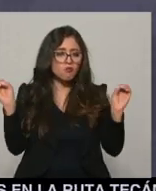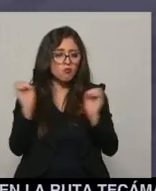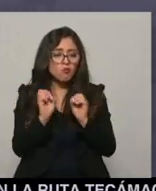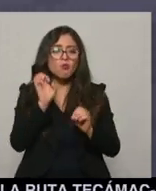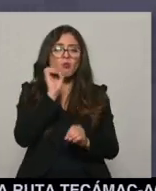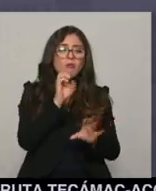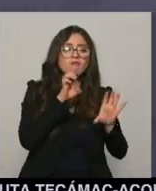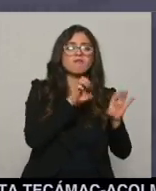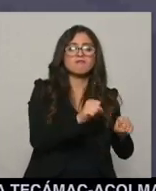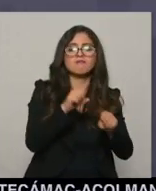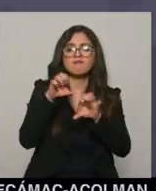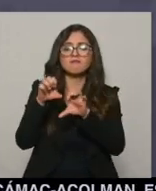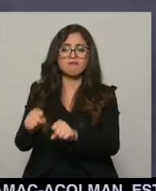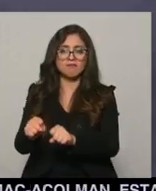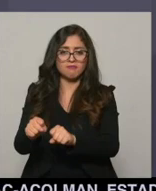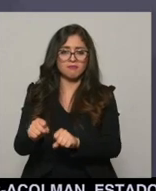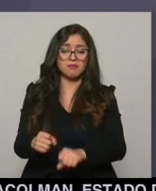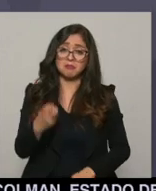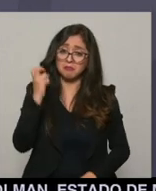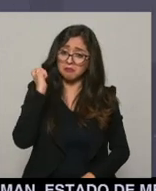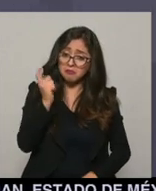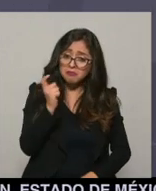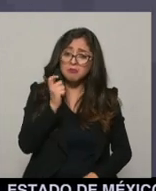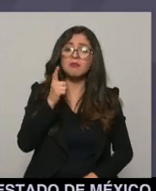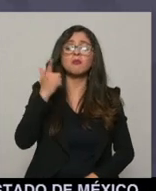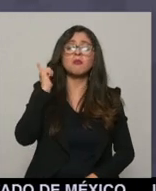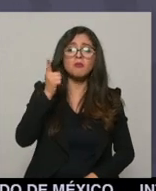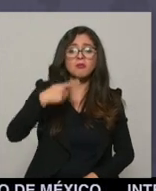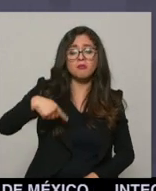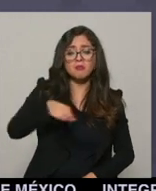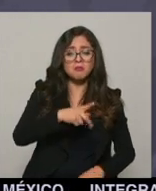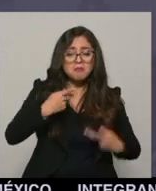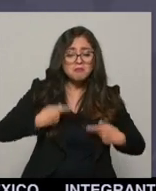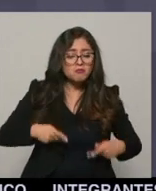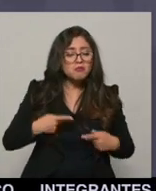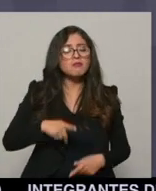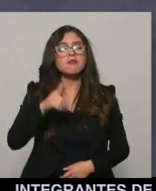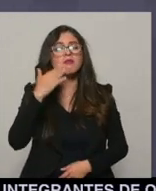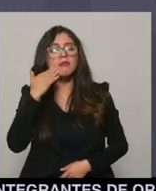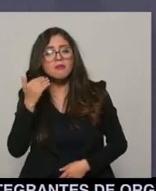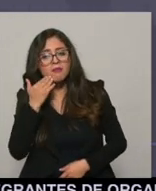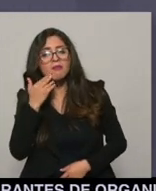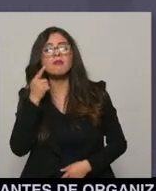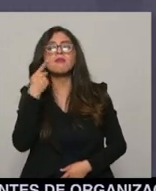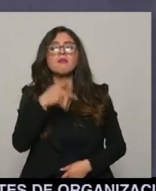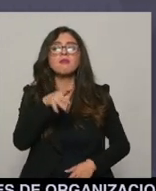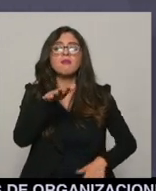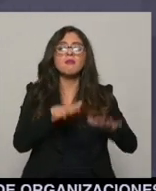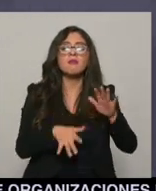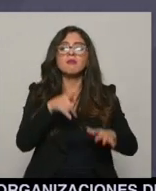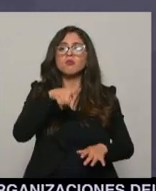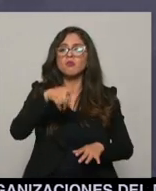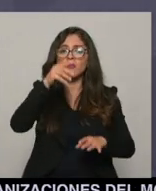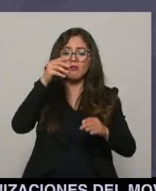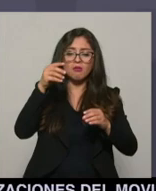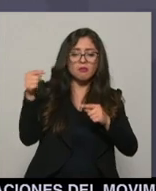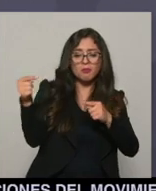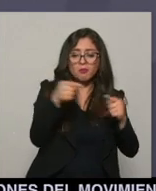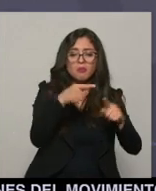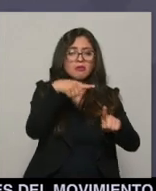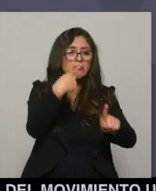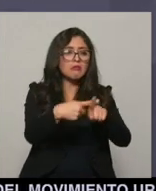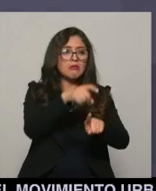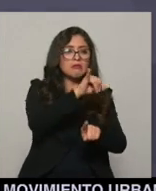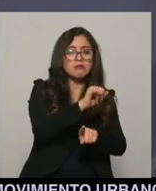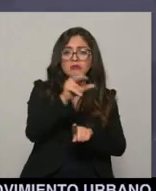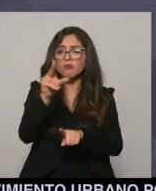nuevamente violentadas. Entonces, seamos empáticos con la situación, no caigamos en polarizaciones, vamos a dialogar,